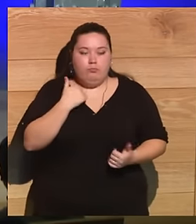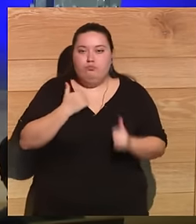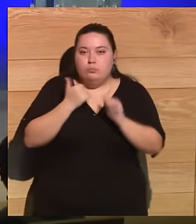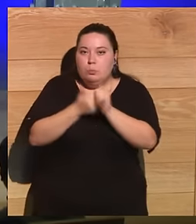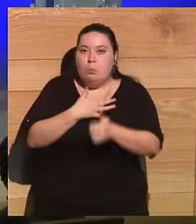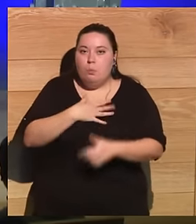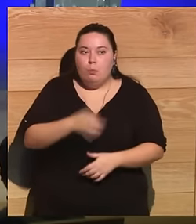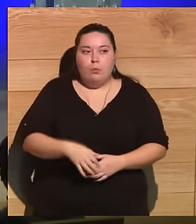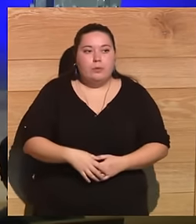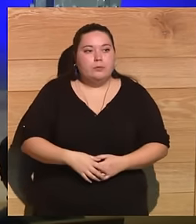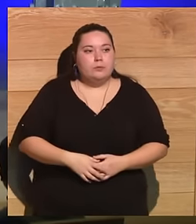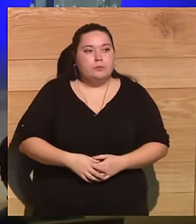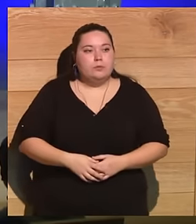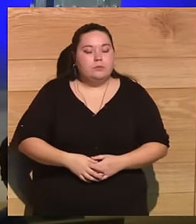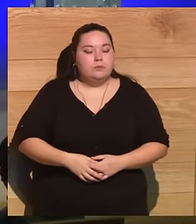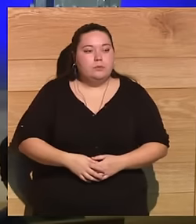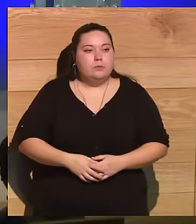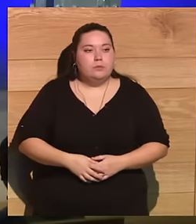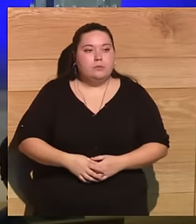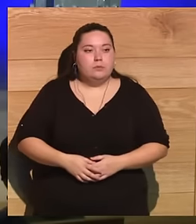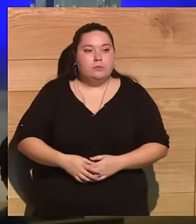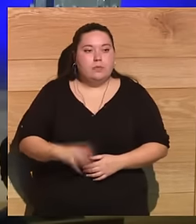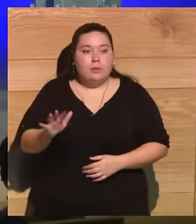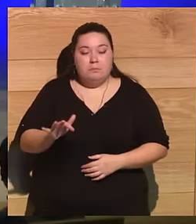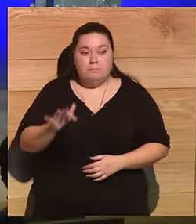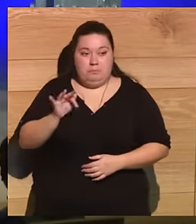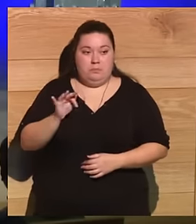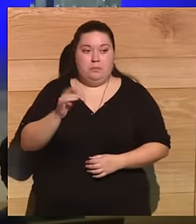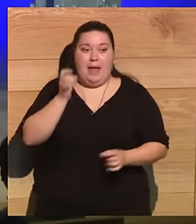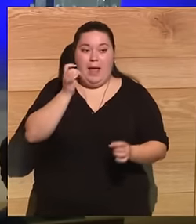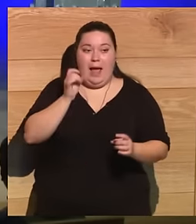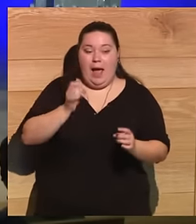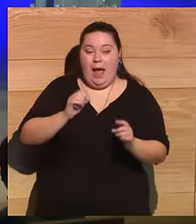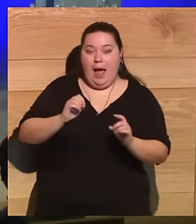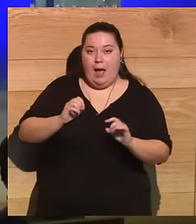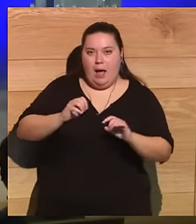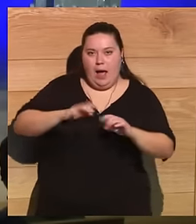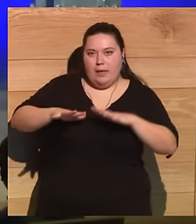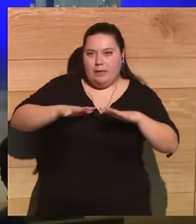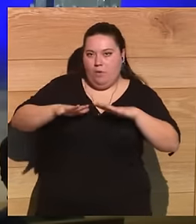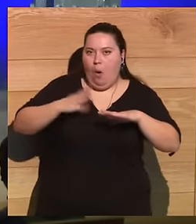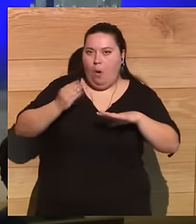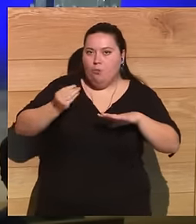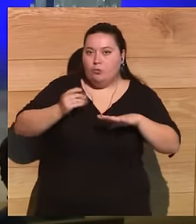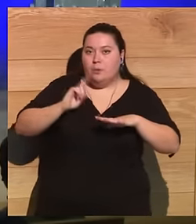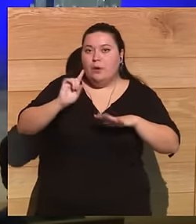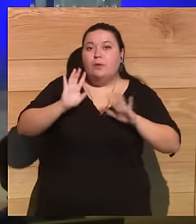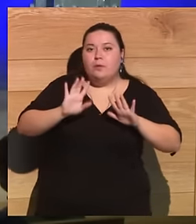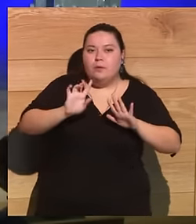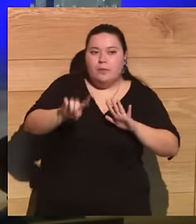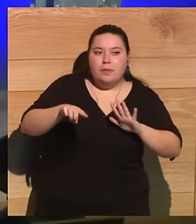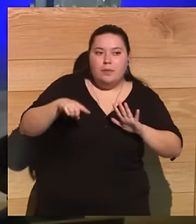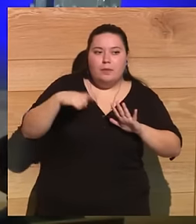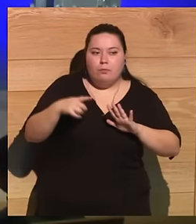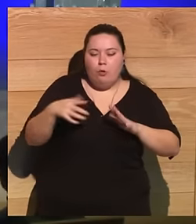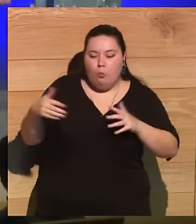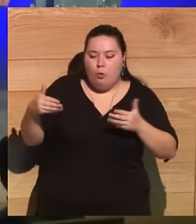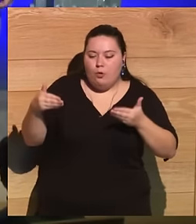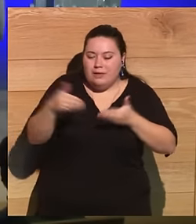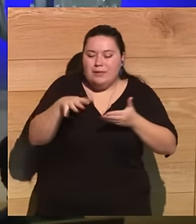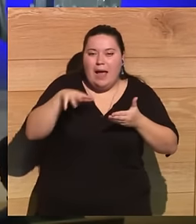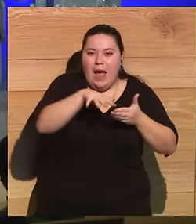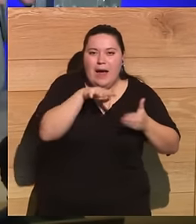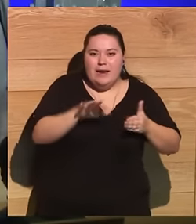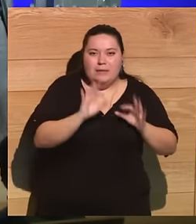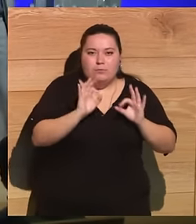seguimiento de esto. E inicialmente vemos mucha más actividad, pero después de un tiempo se concentra en estas áreas, porque los